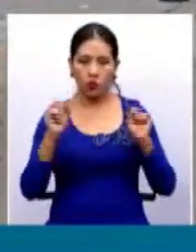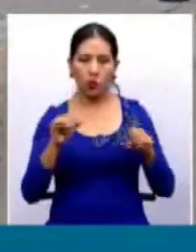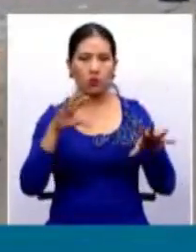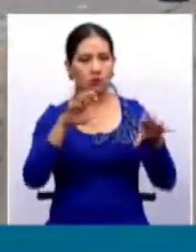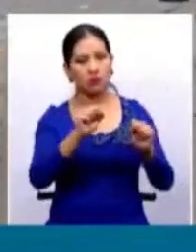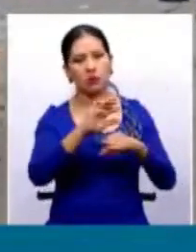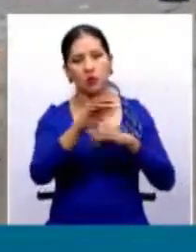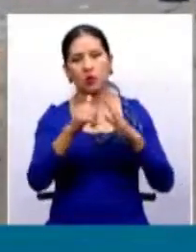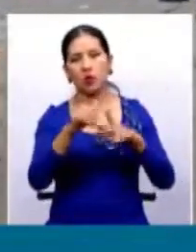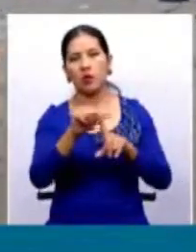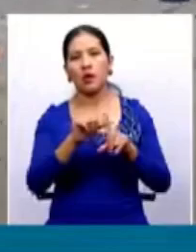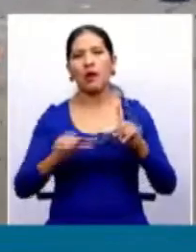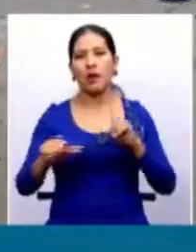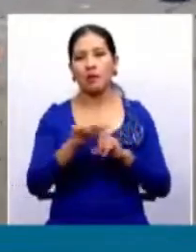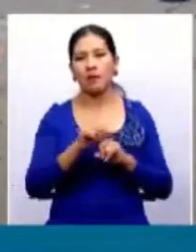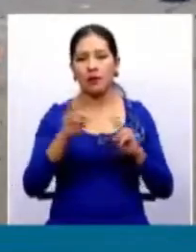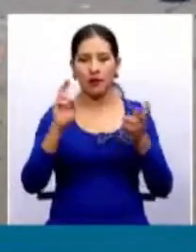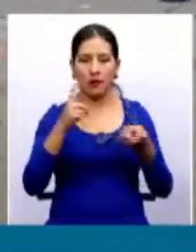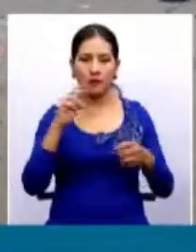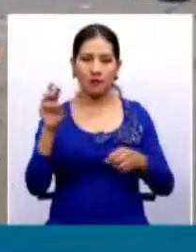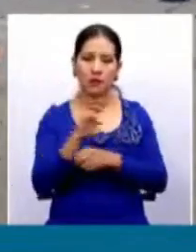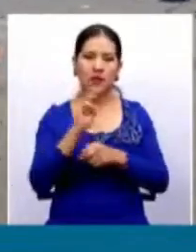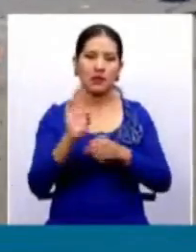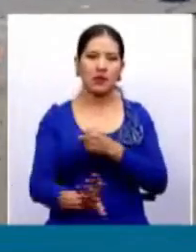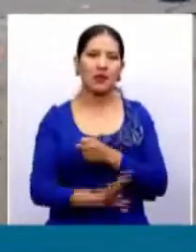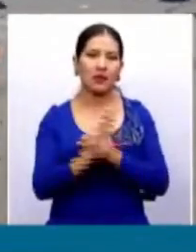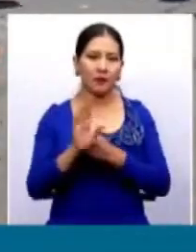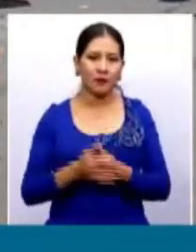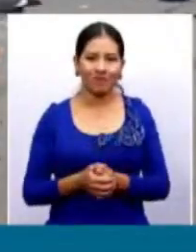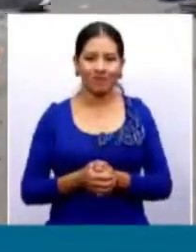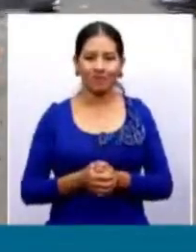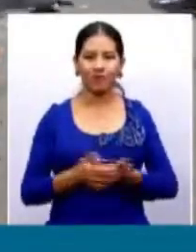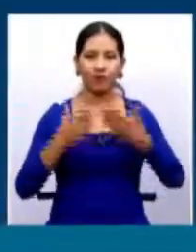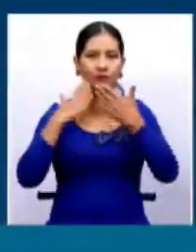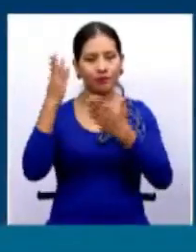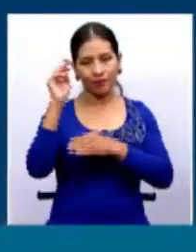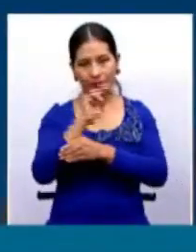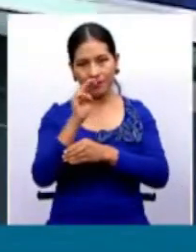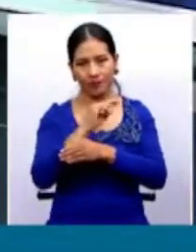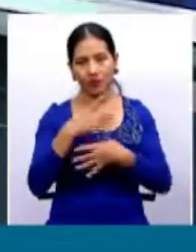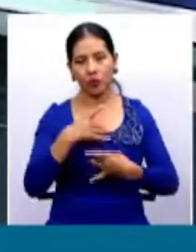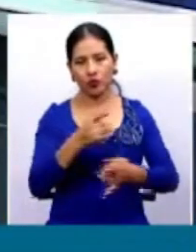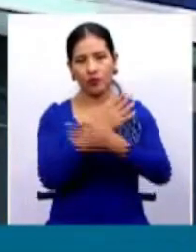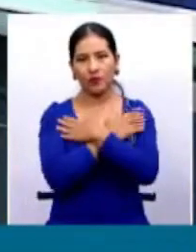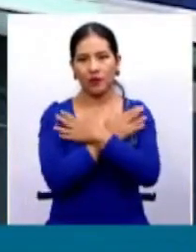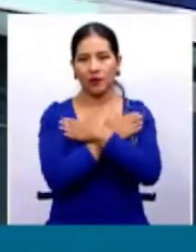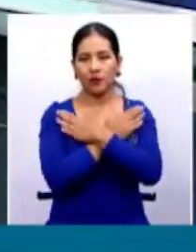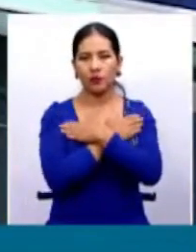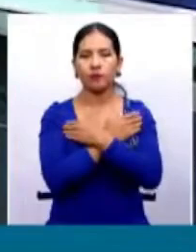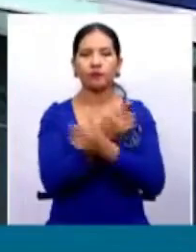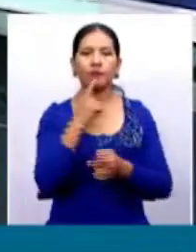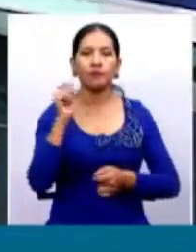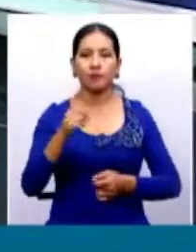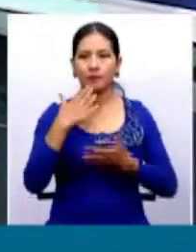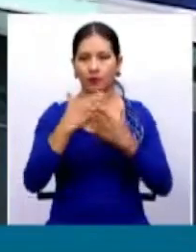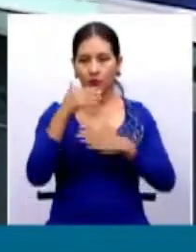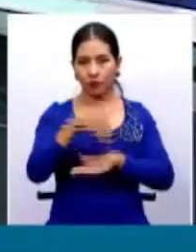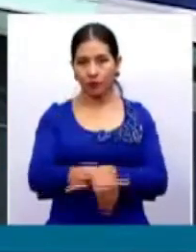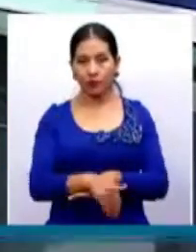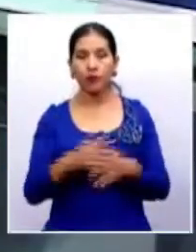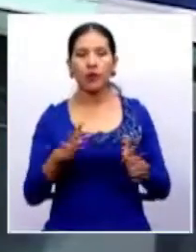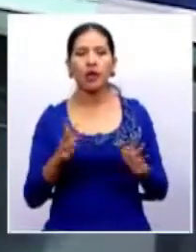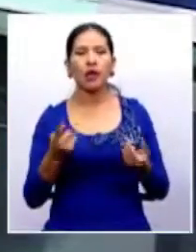ambientes del Ministerio de Educación bien ministros cómo está Buenas noches Qué gusto saludarlo Buenas noches